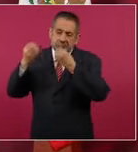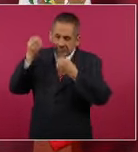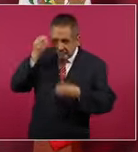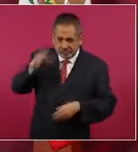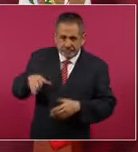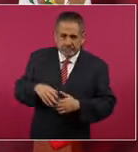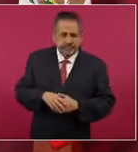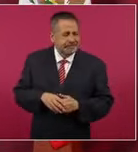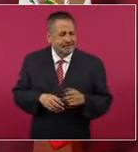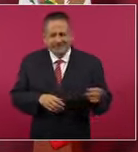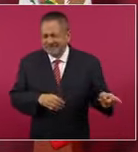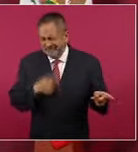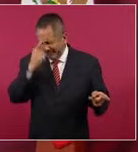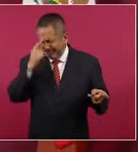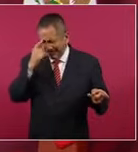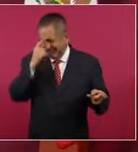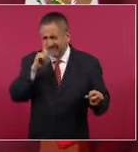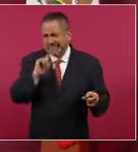Una mentalidad